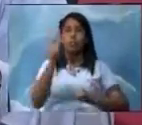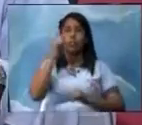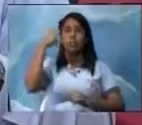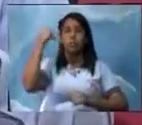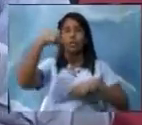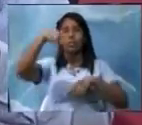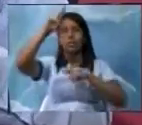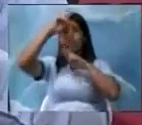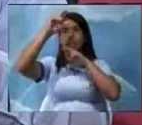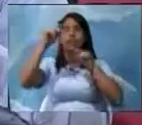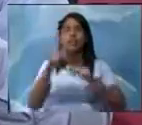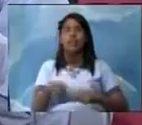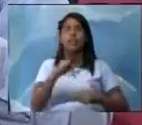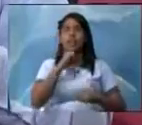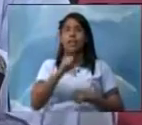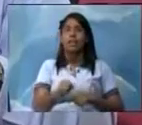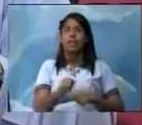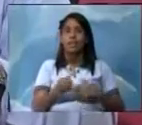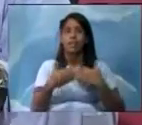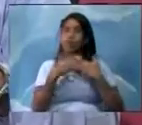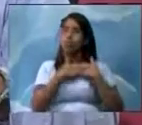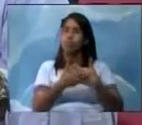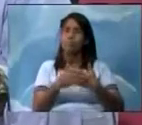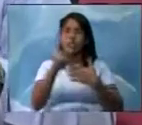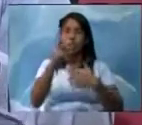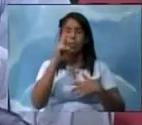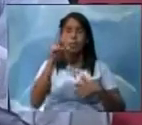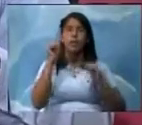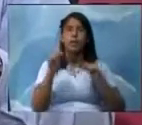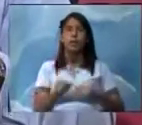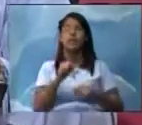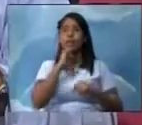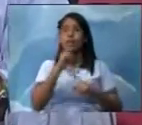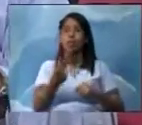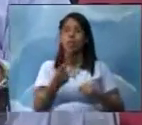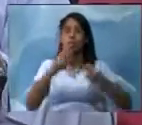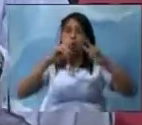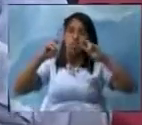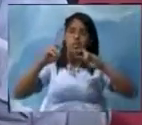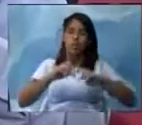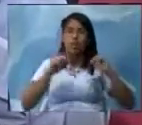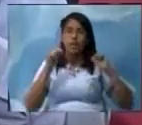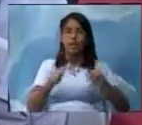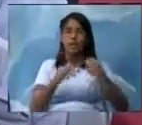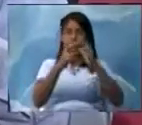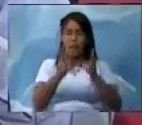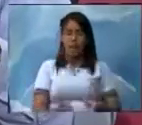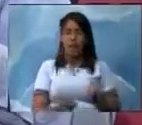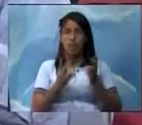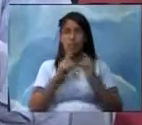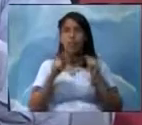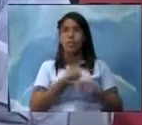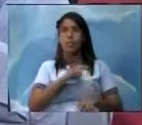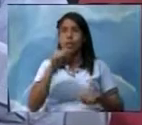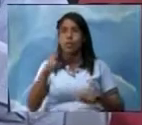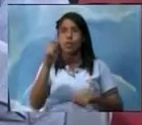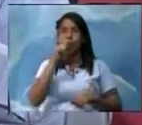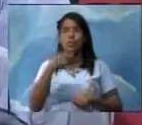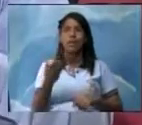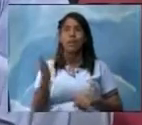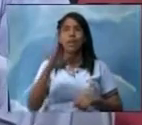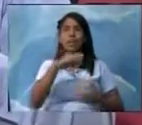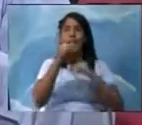arrepientas este Esta es la cualidad que vemos acá Esto es lo que observamos acá en la vida de Daniel qué está haciendo